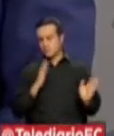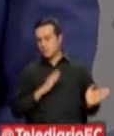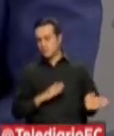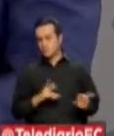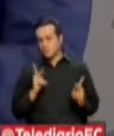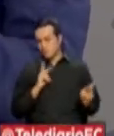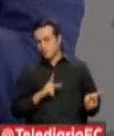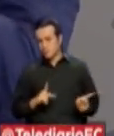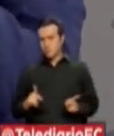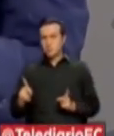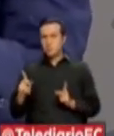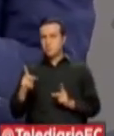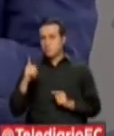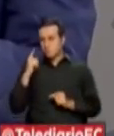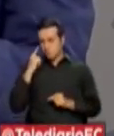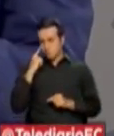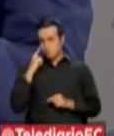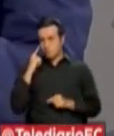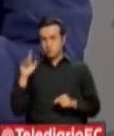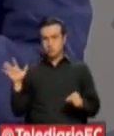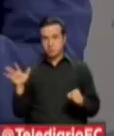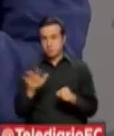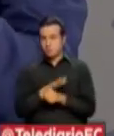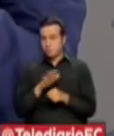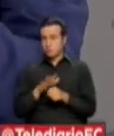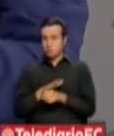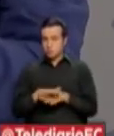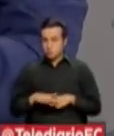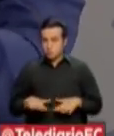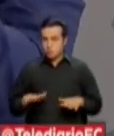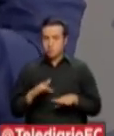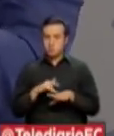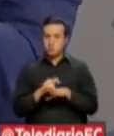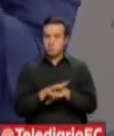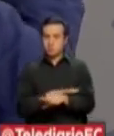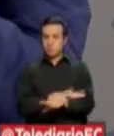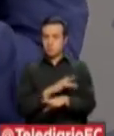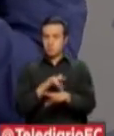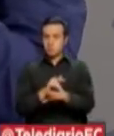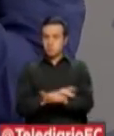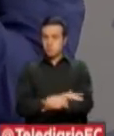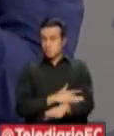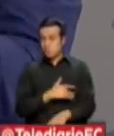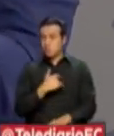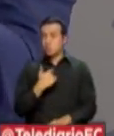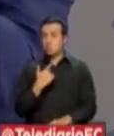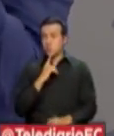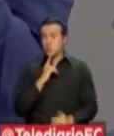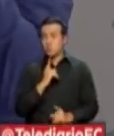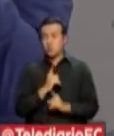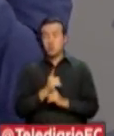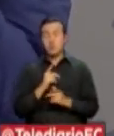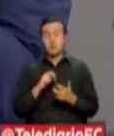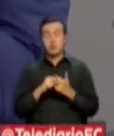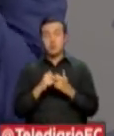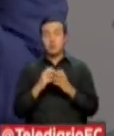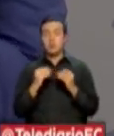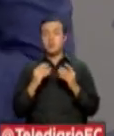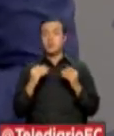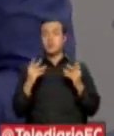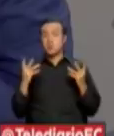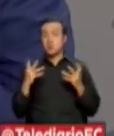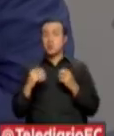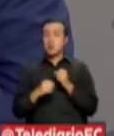para enfrentar de una manera integral y con conciencia además del enorme déficit o la deuda contraída